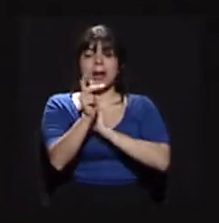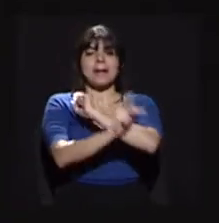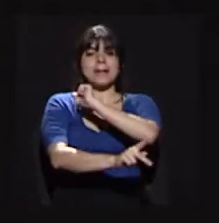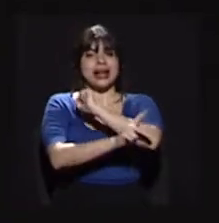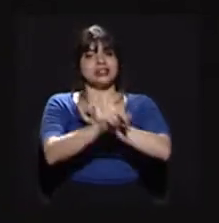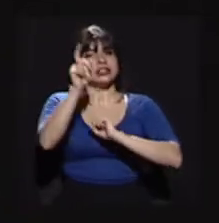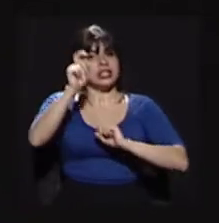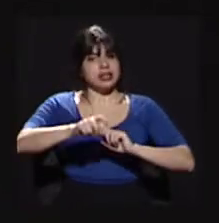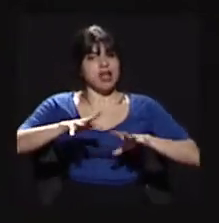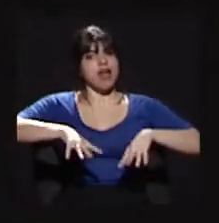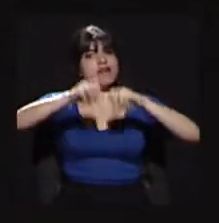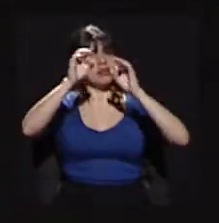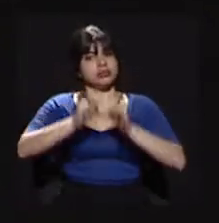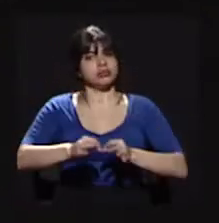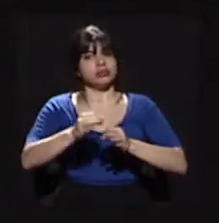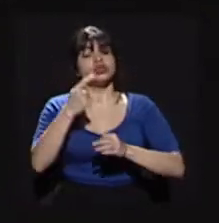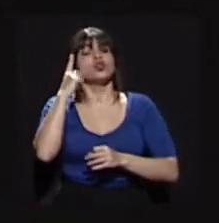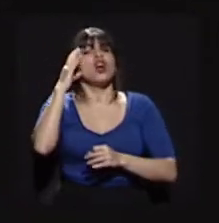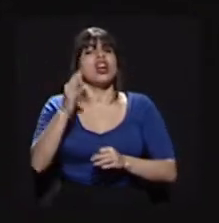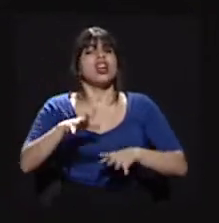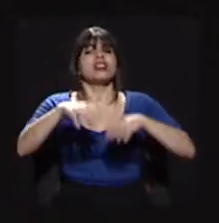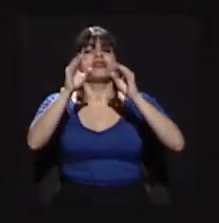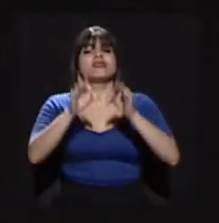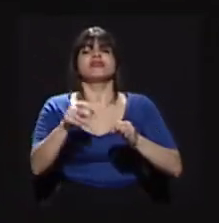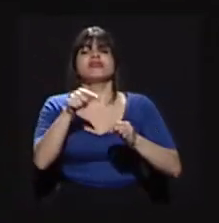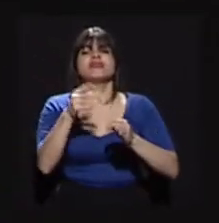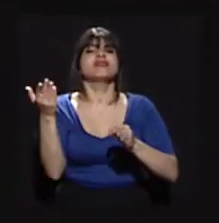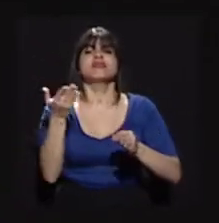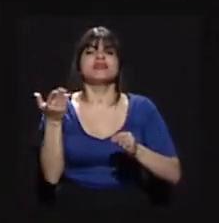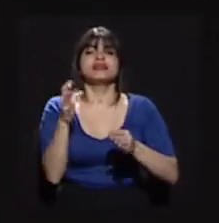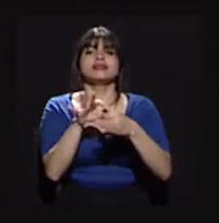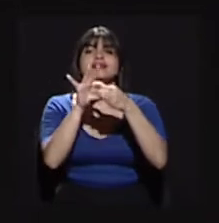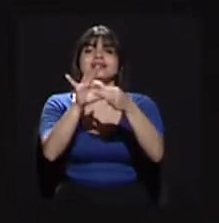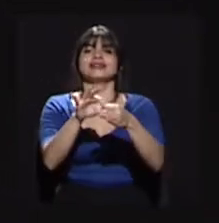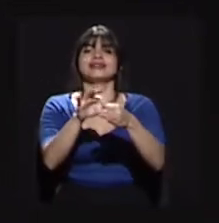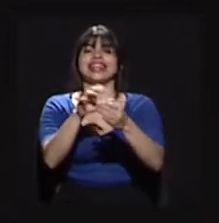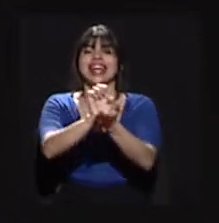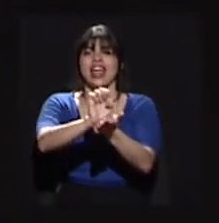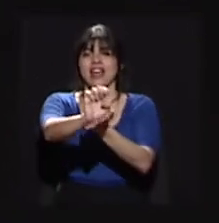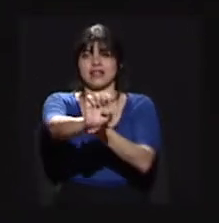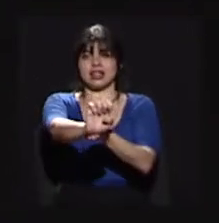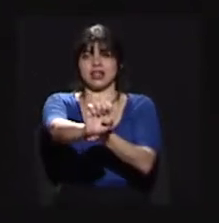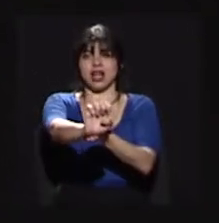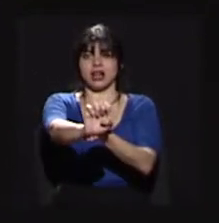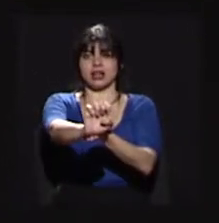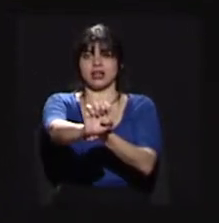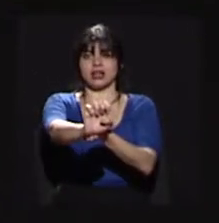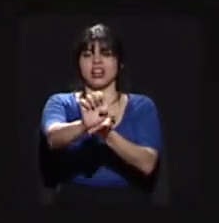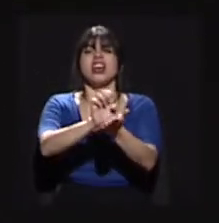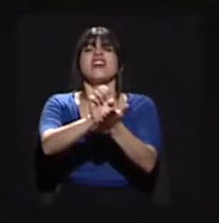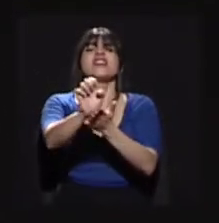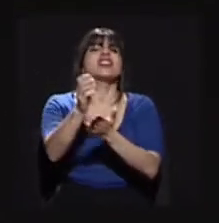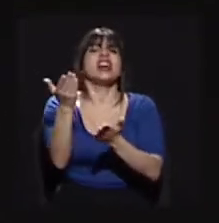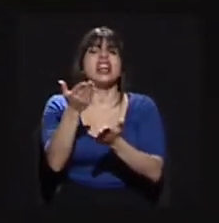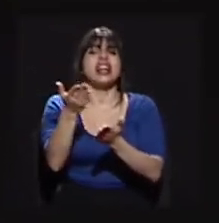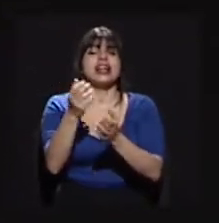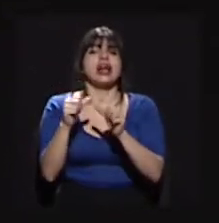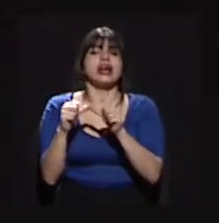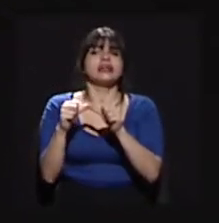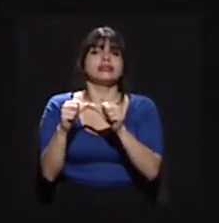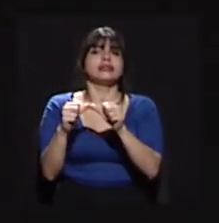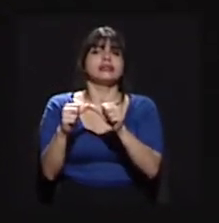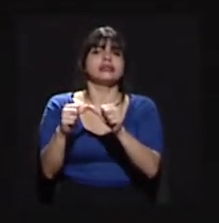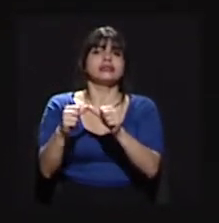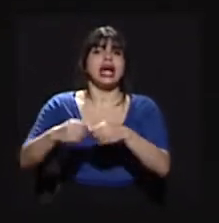y yo creo que tiene que tomar decisiones en el sentido de evitar que nos sigan y que se sigan perpetuando los